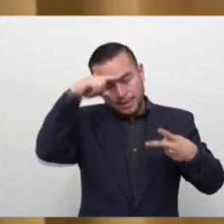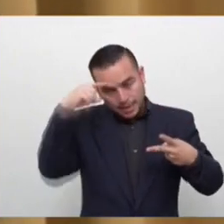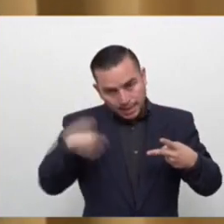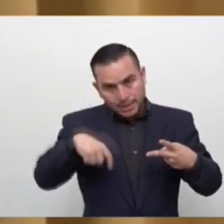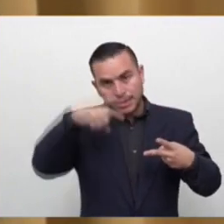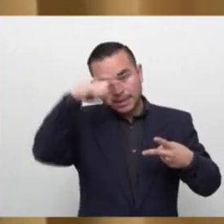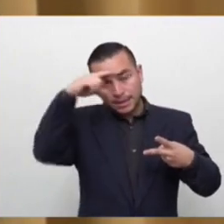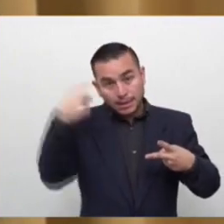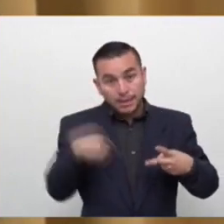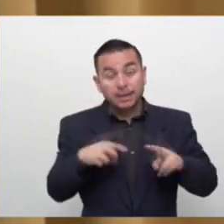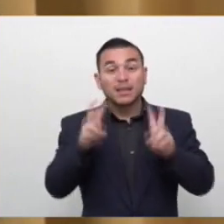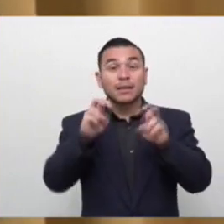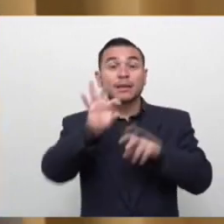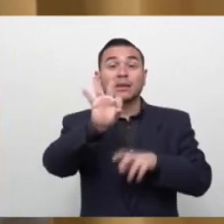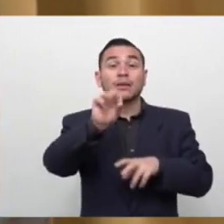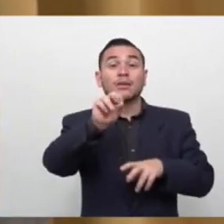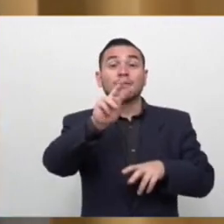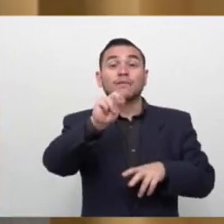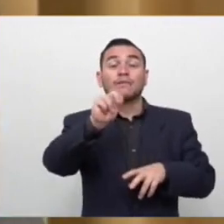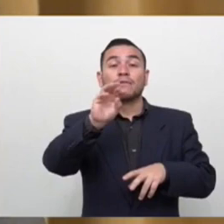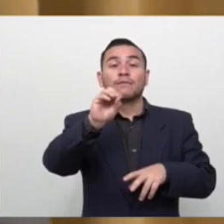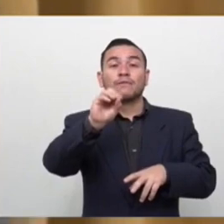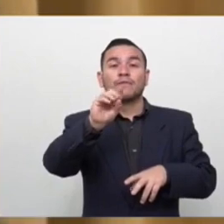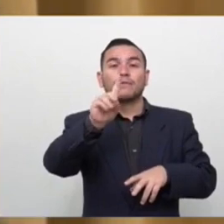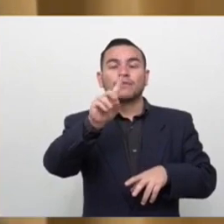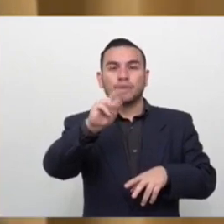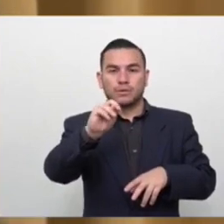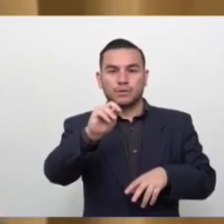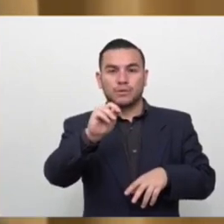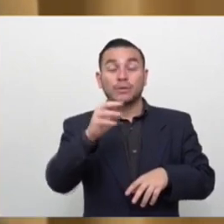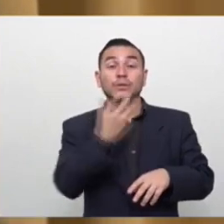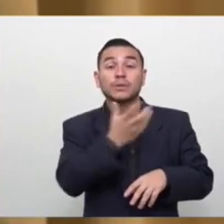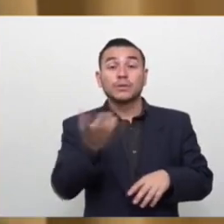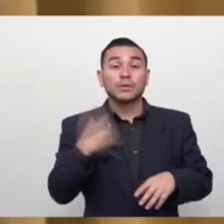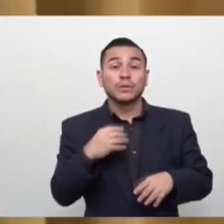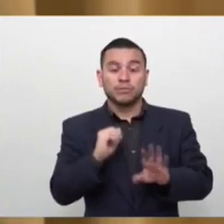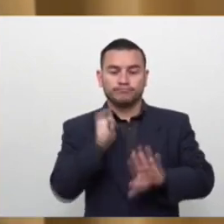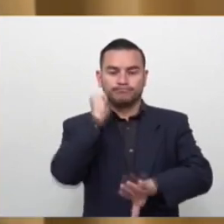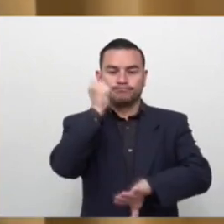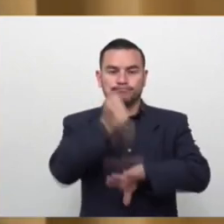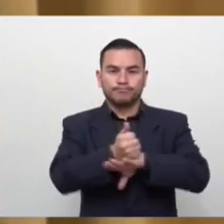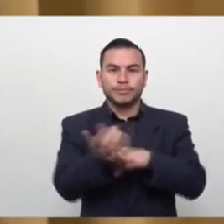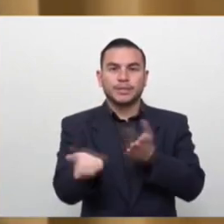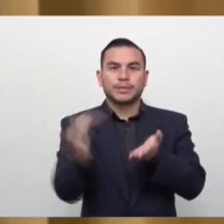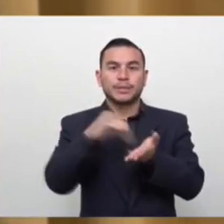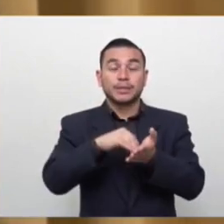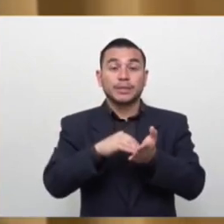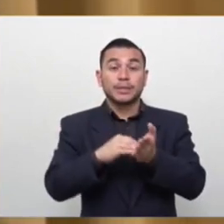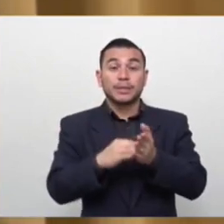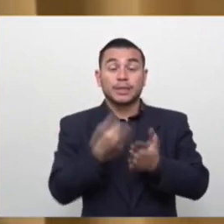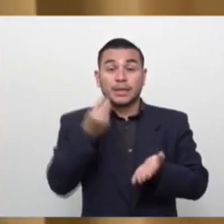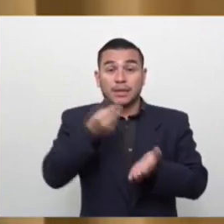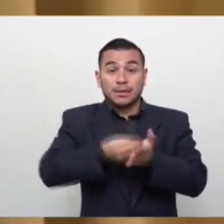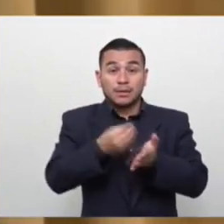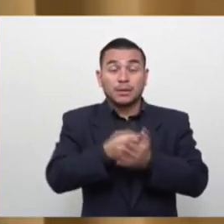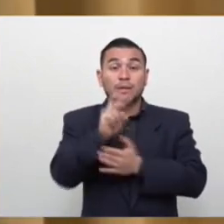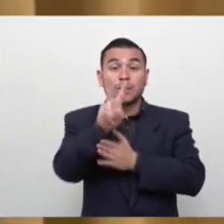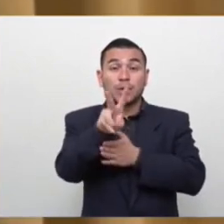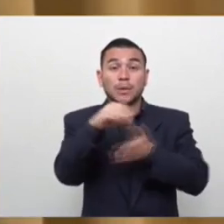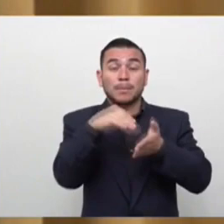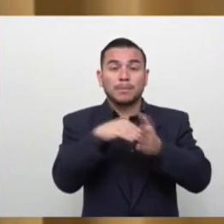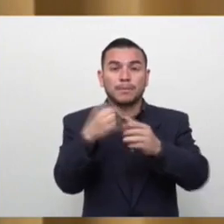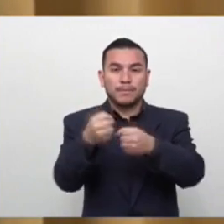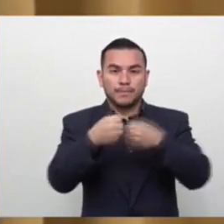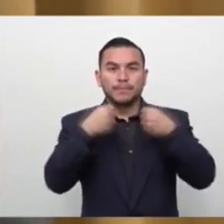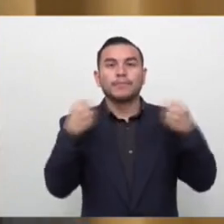en el fondo de reactivación y reconstrucción económica por 2 mil millones que será